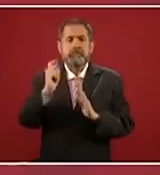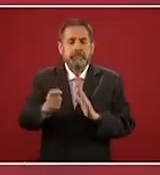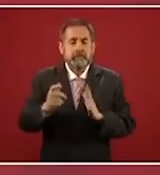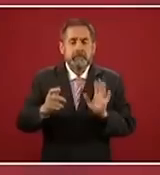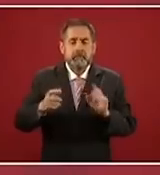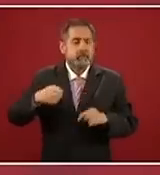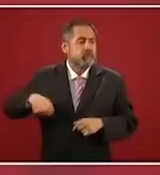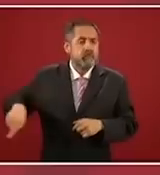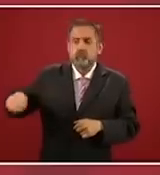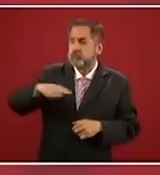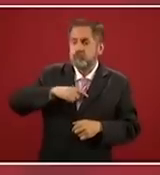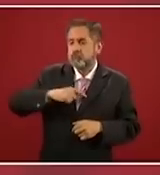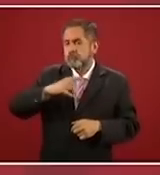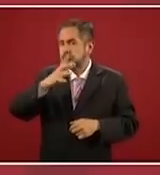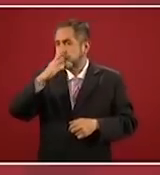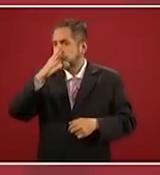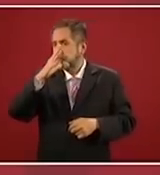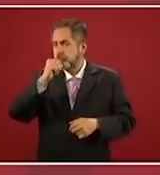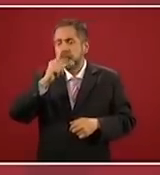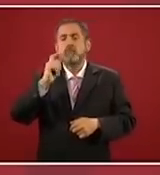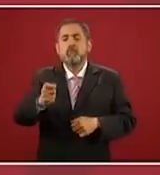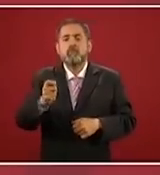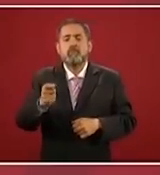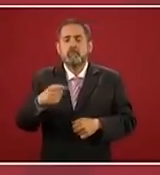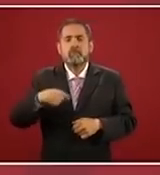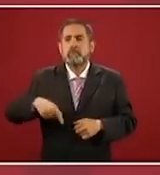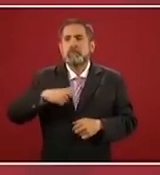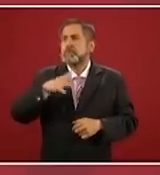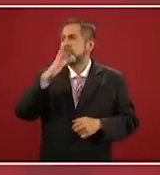no podemos actuar